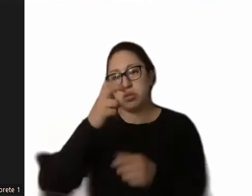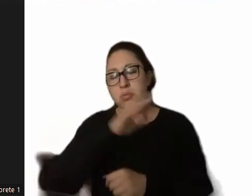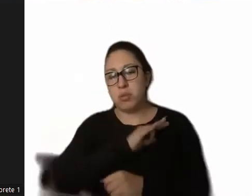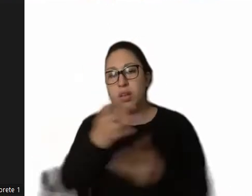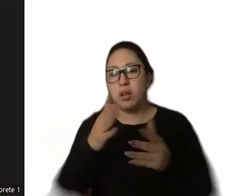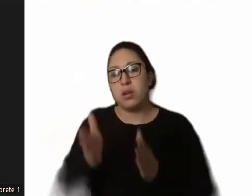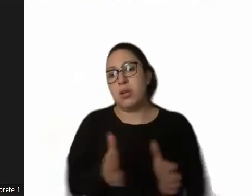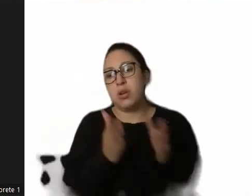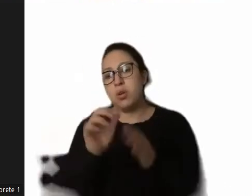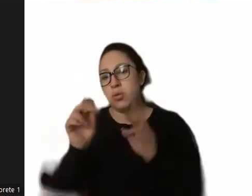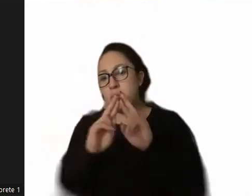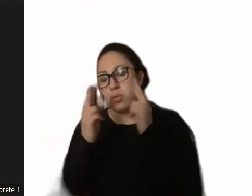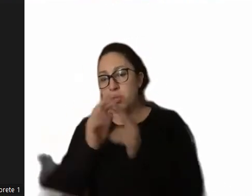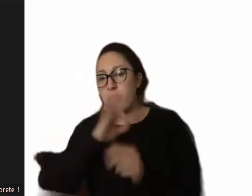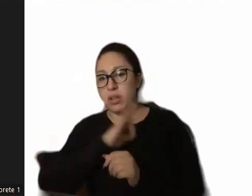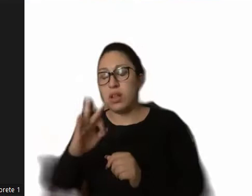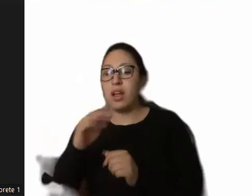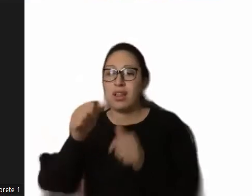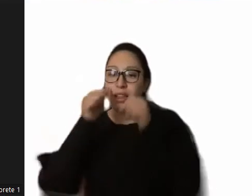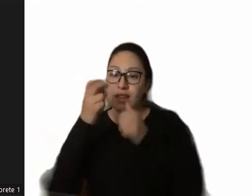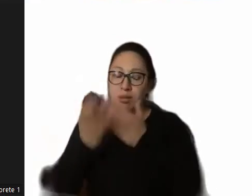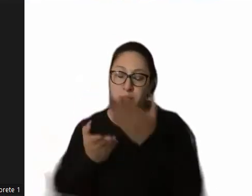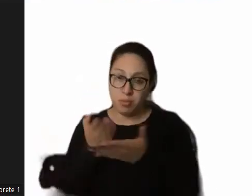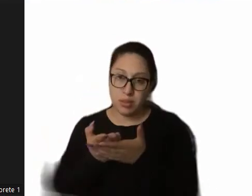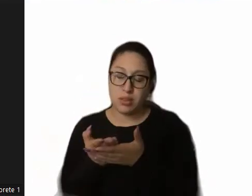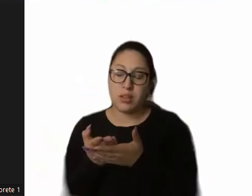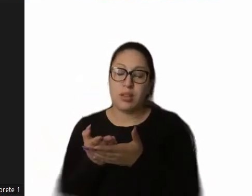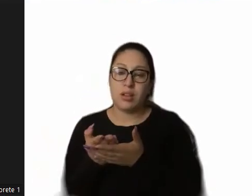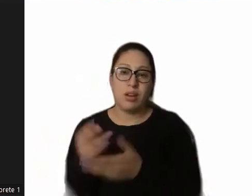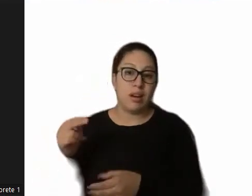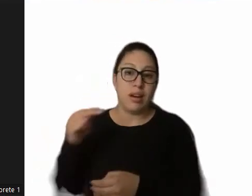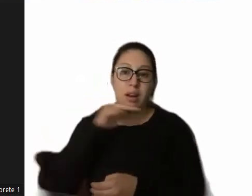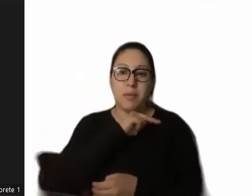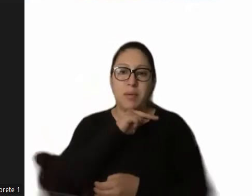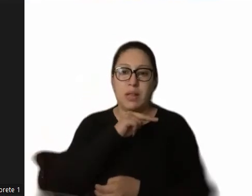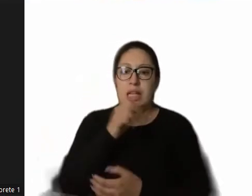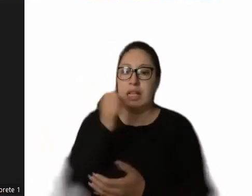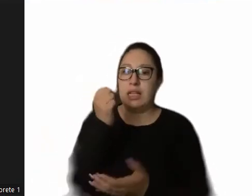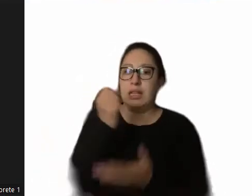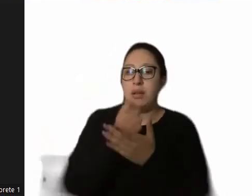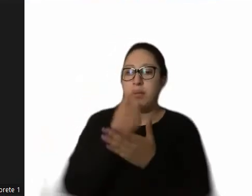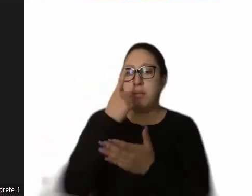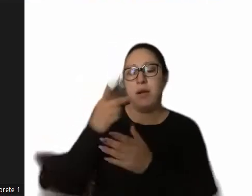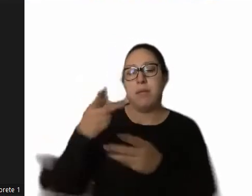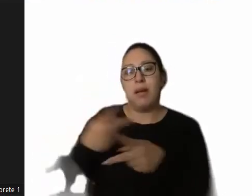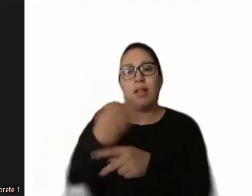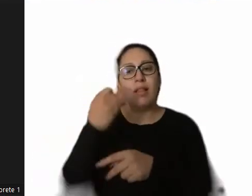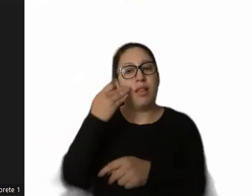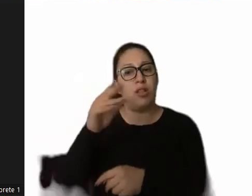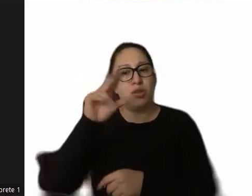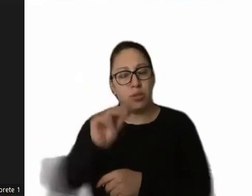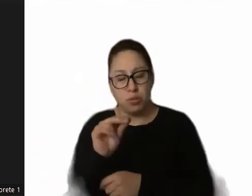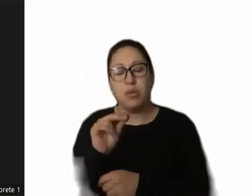estar atendiendo de manera inmediata para no retrasar el tema, pero me parece que sí